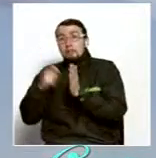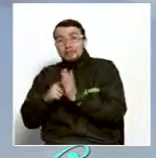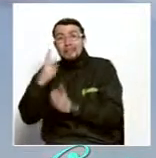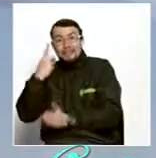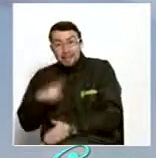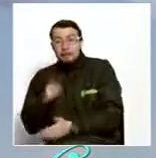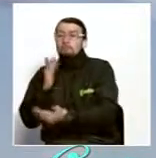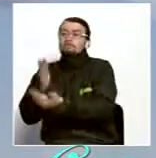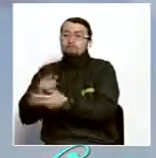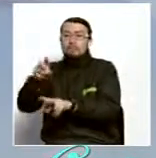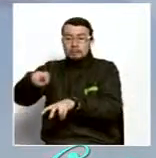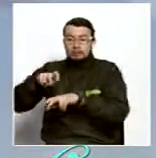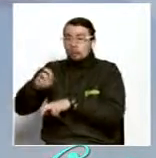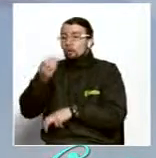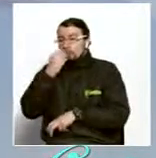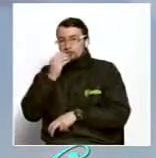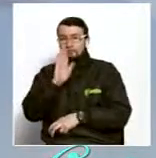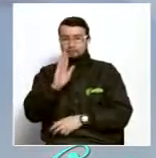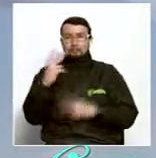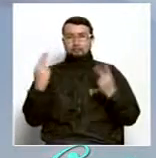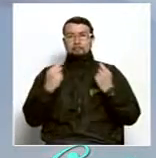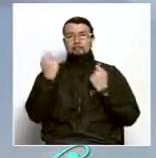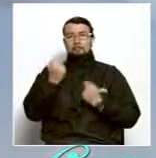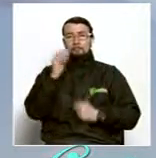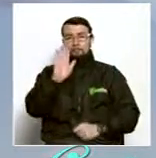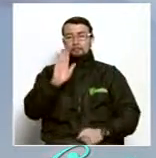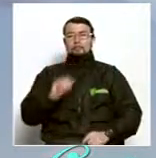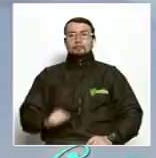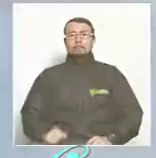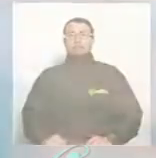el agricultor. Ya regresamos.